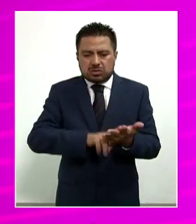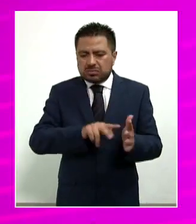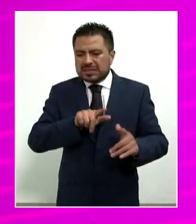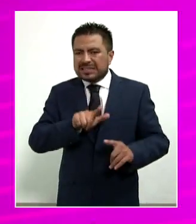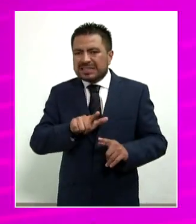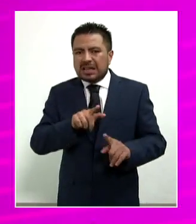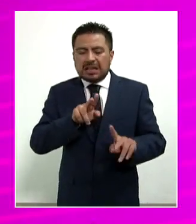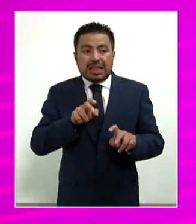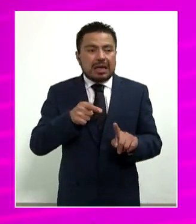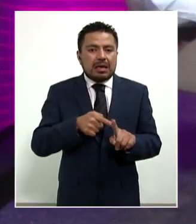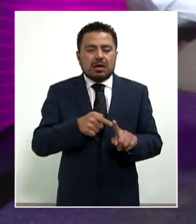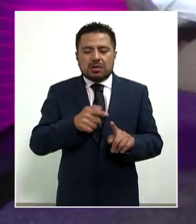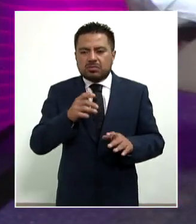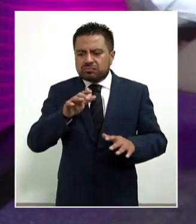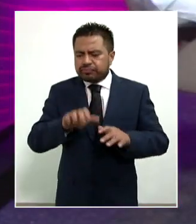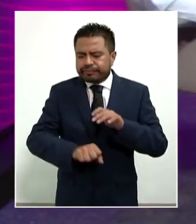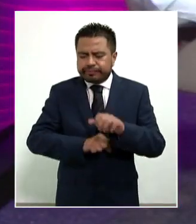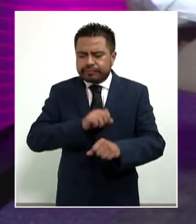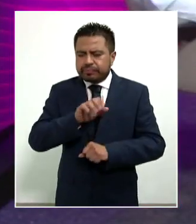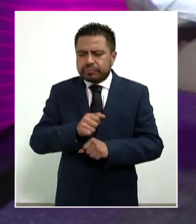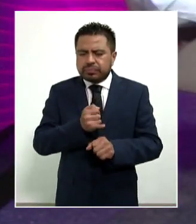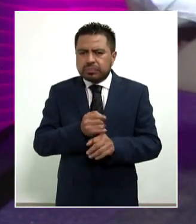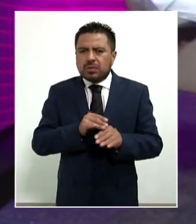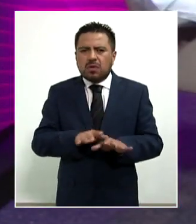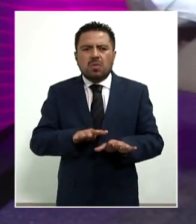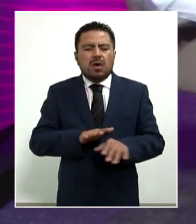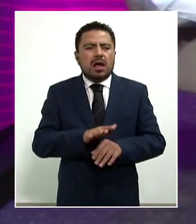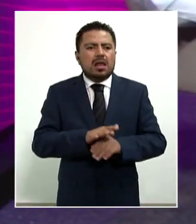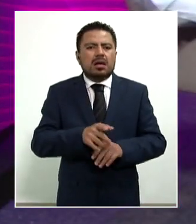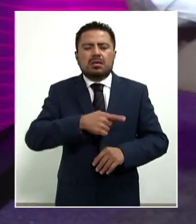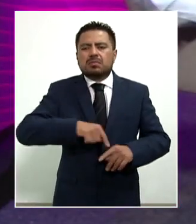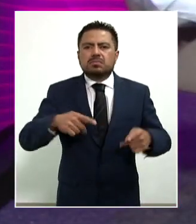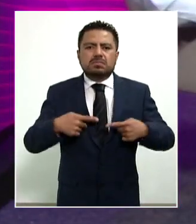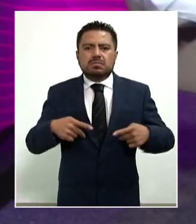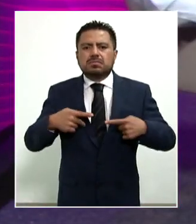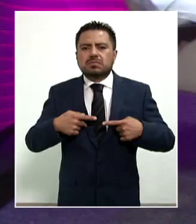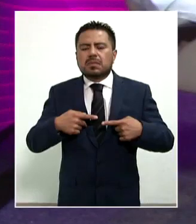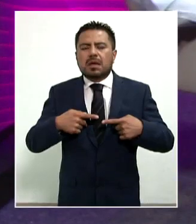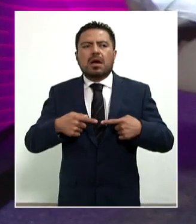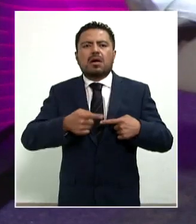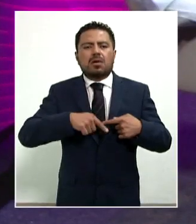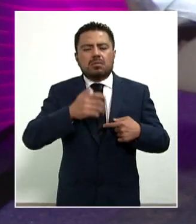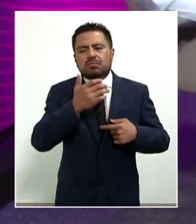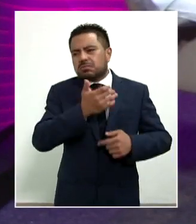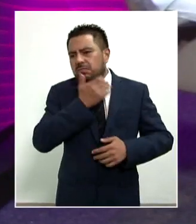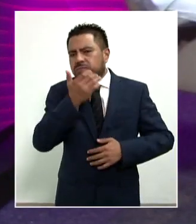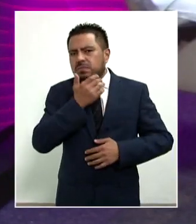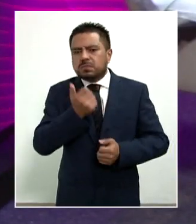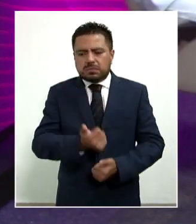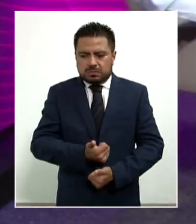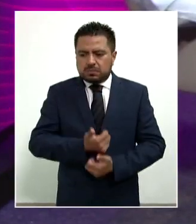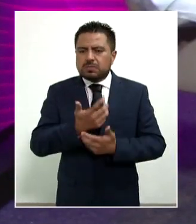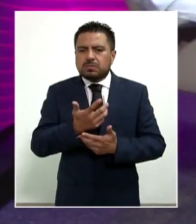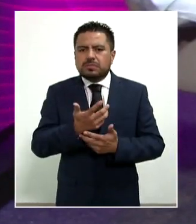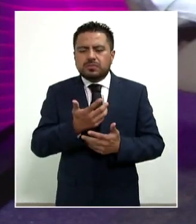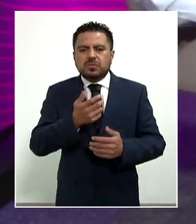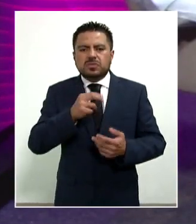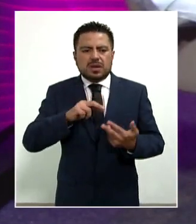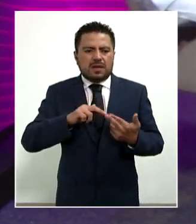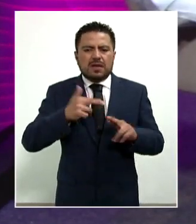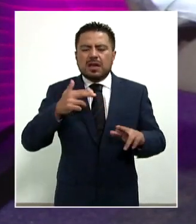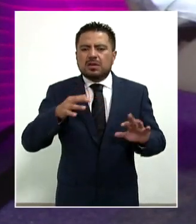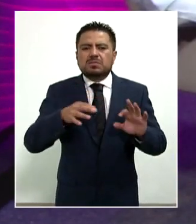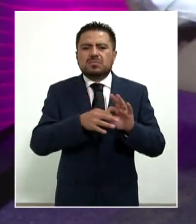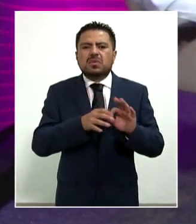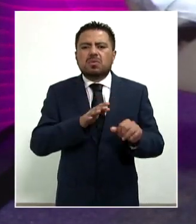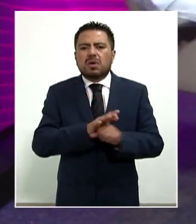2017, en donde recogimos algunos de los prejuicios, de los estereotipos que las personas suelen expresar. Cuestiones